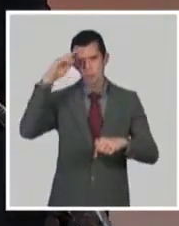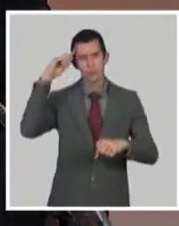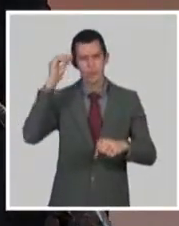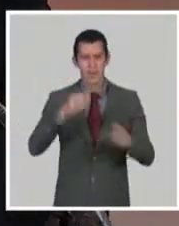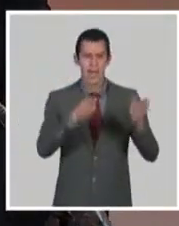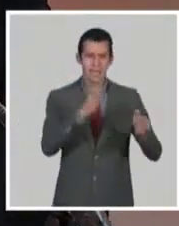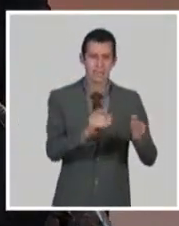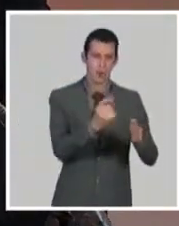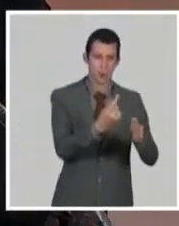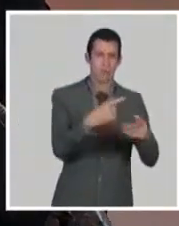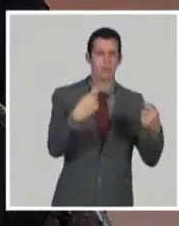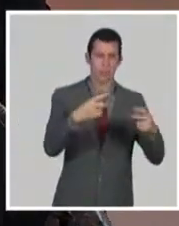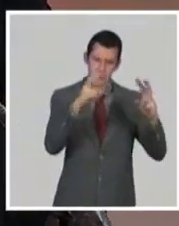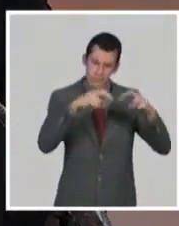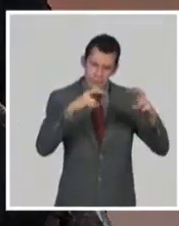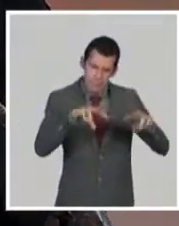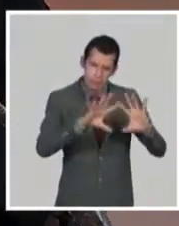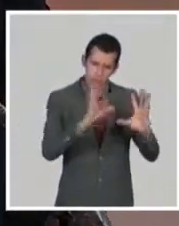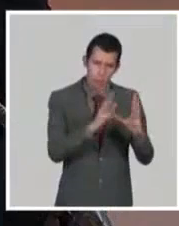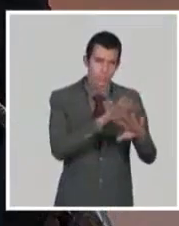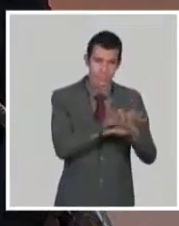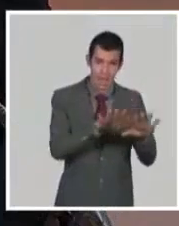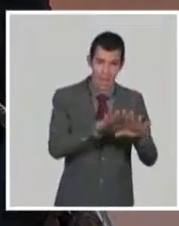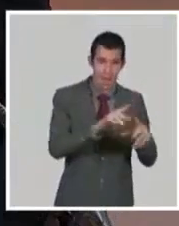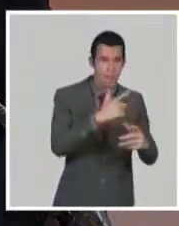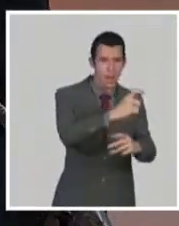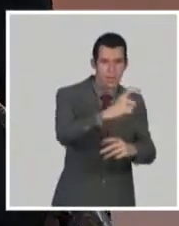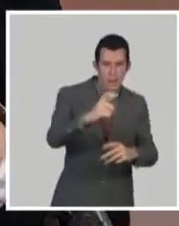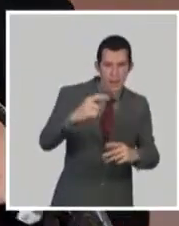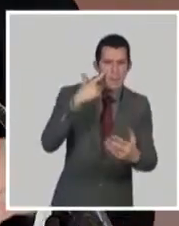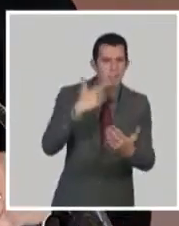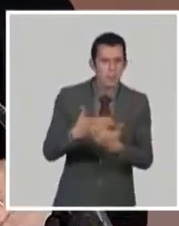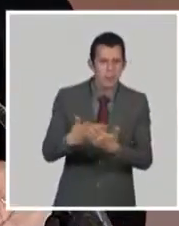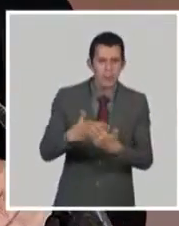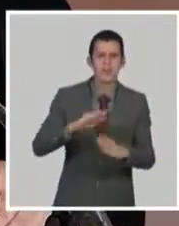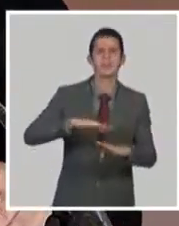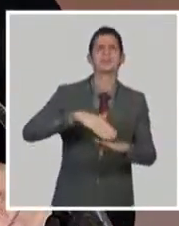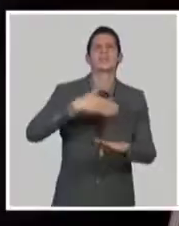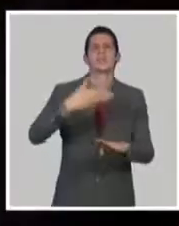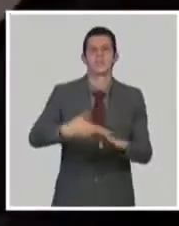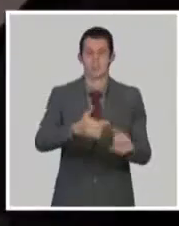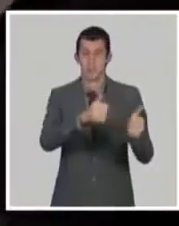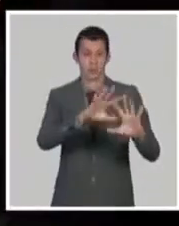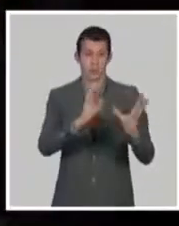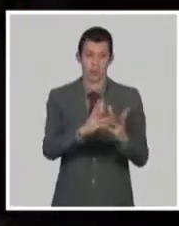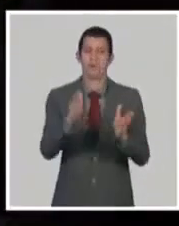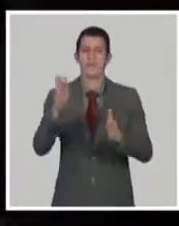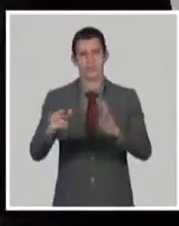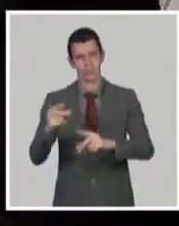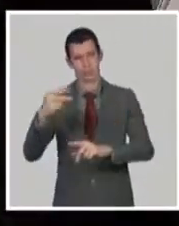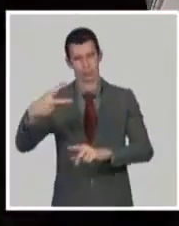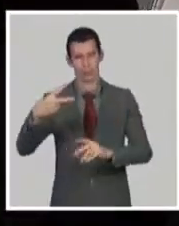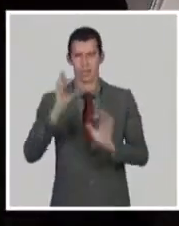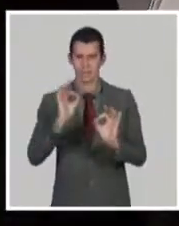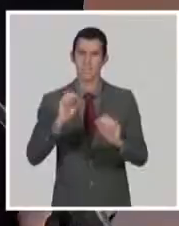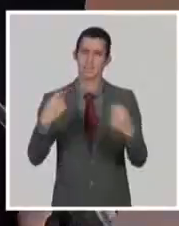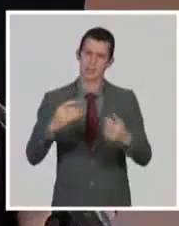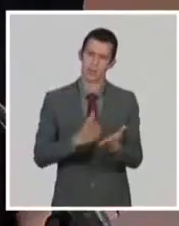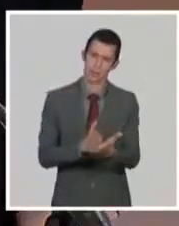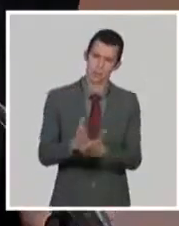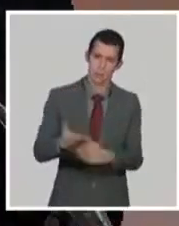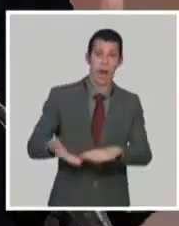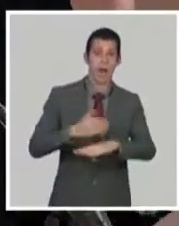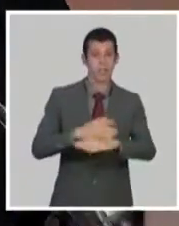hipótesis que se cumplen, con una notificación, con un informe, se puede continuar entonces a fase 2. Ahora, con respecto